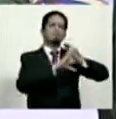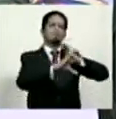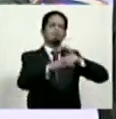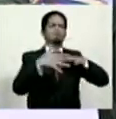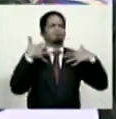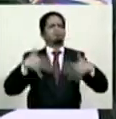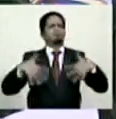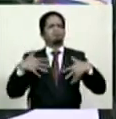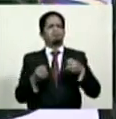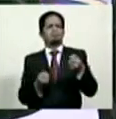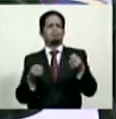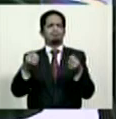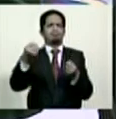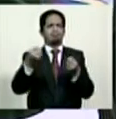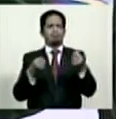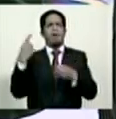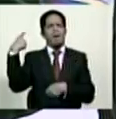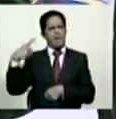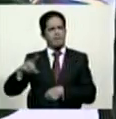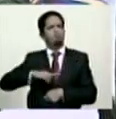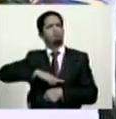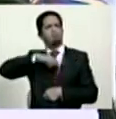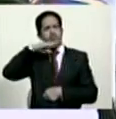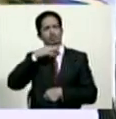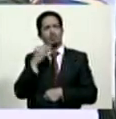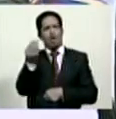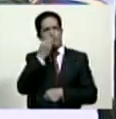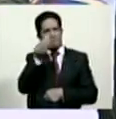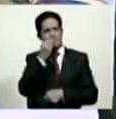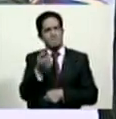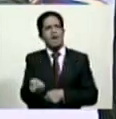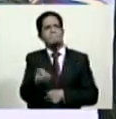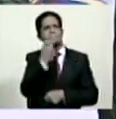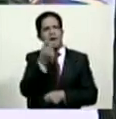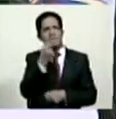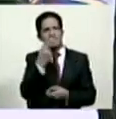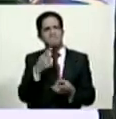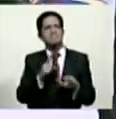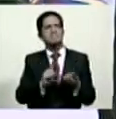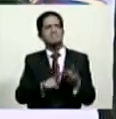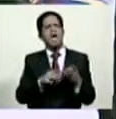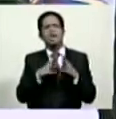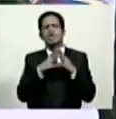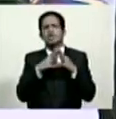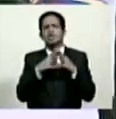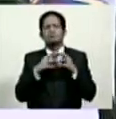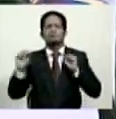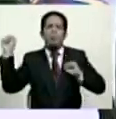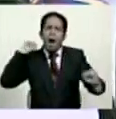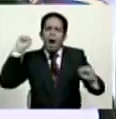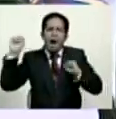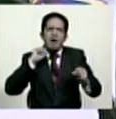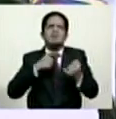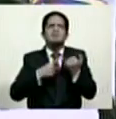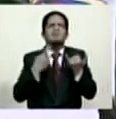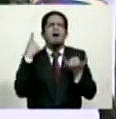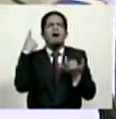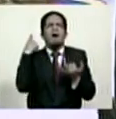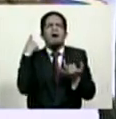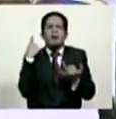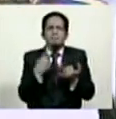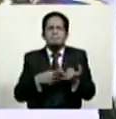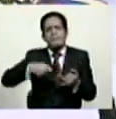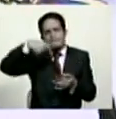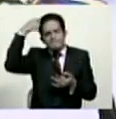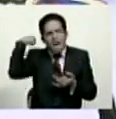toneladas métricas de alimentos, medicamentos, bueno, incluyen también peines, toallas. Pero le